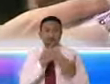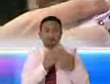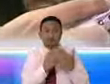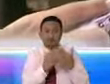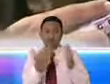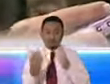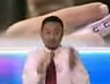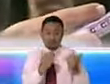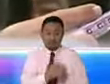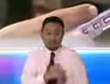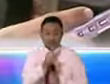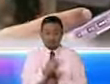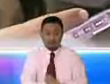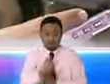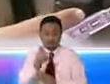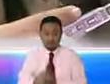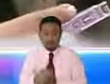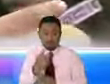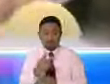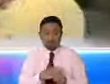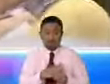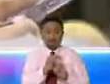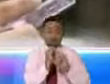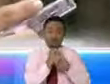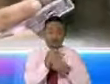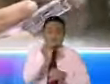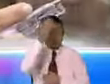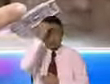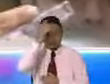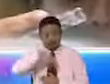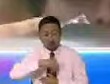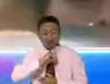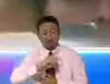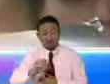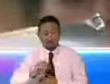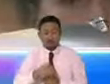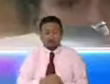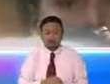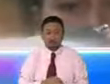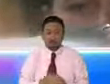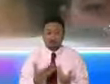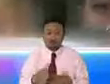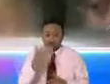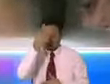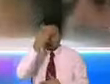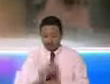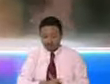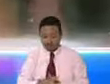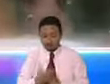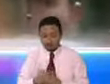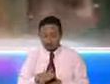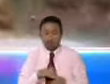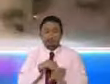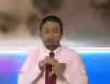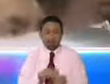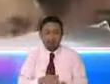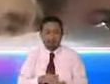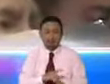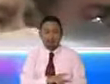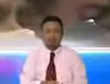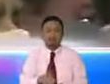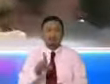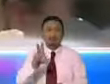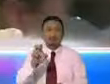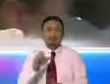de los dos procesados, del ingeniero Glass y del señor Rivera, es una decisión que se funda en los elementos